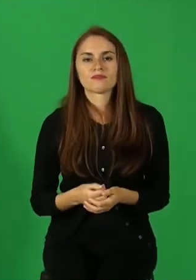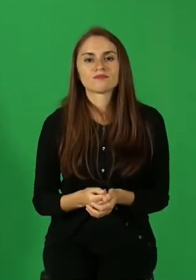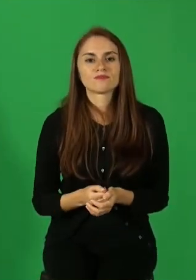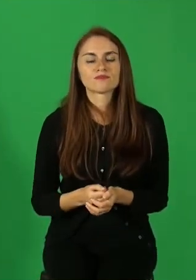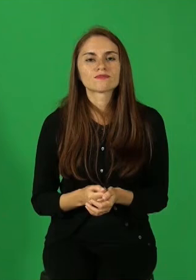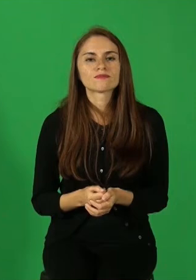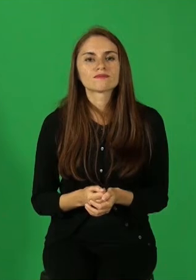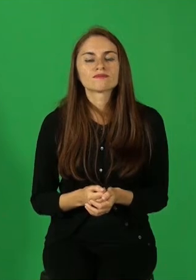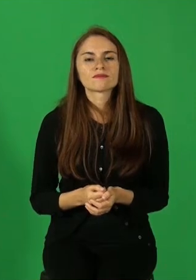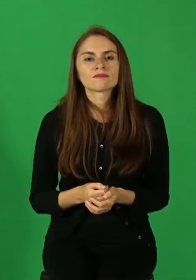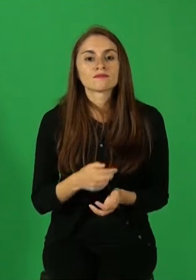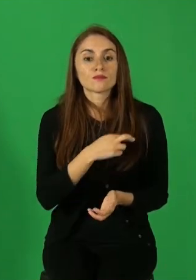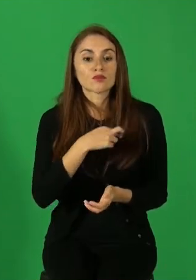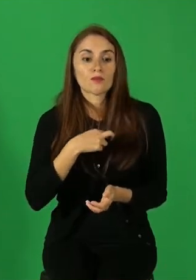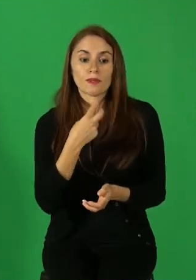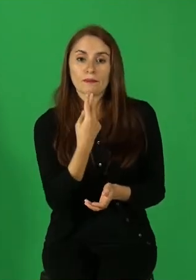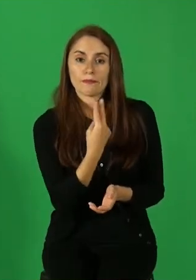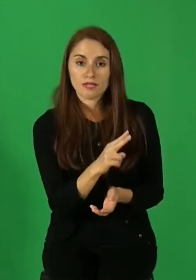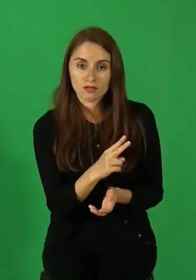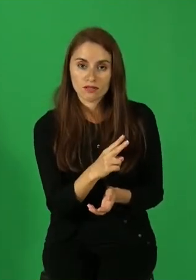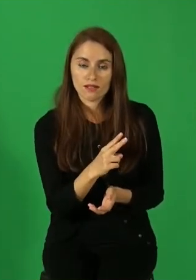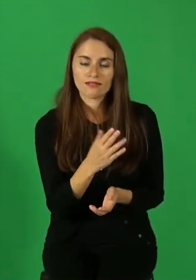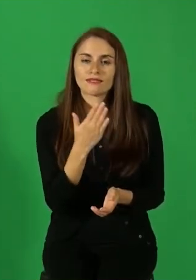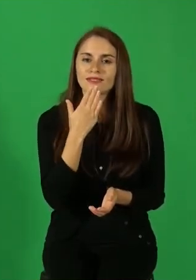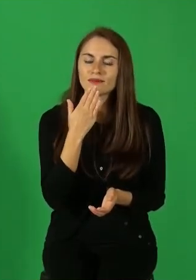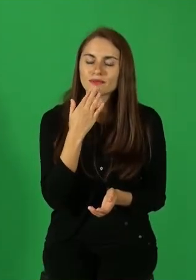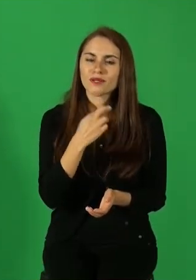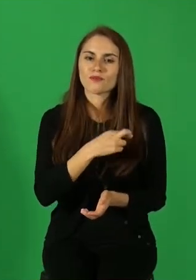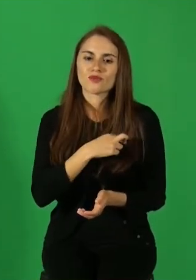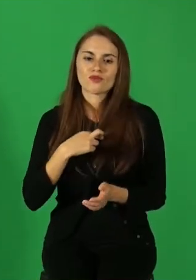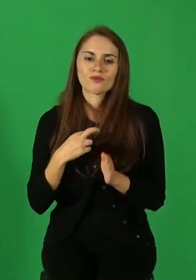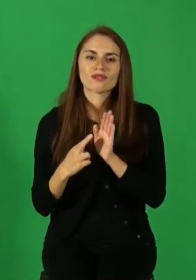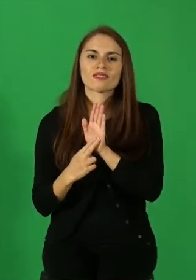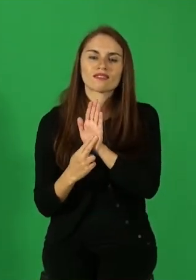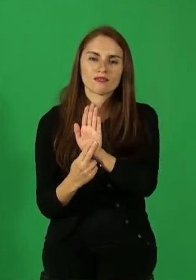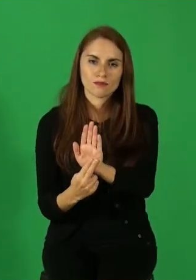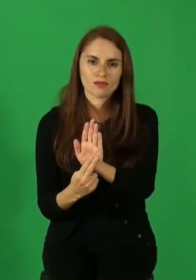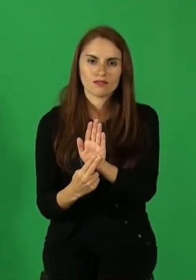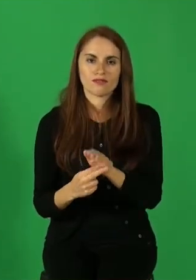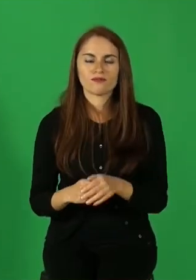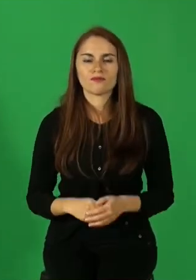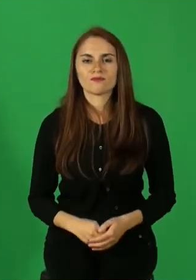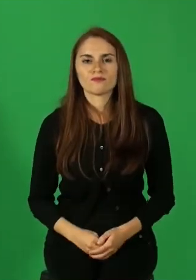un pronombre, bien, demostrativo.